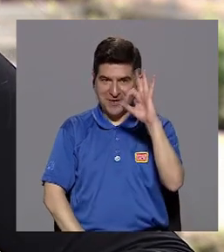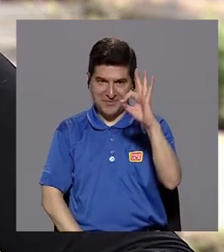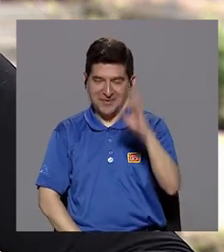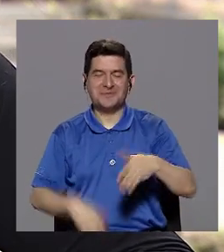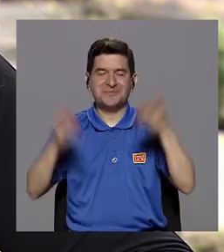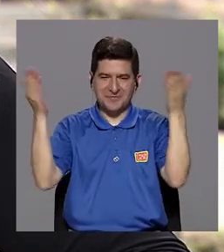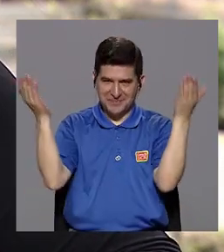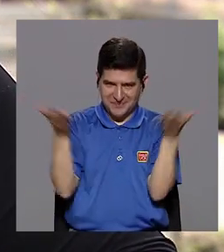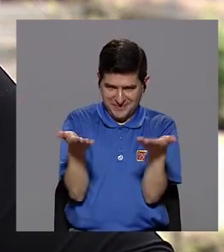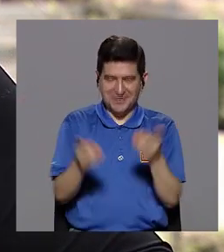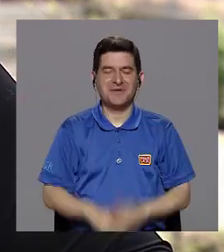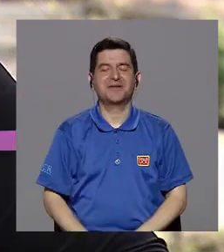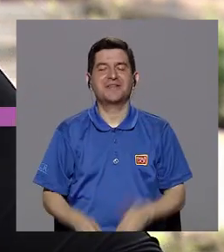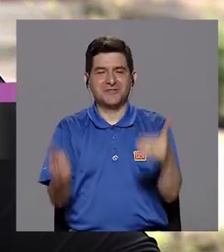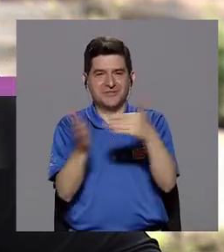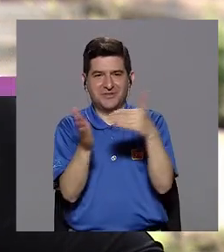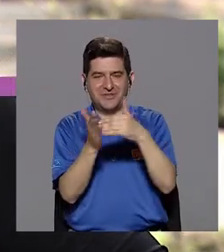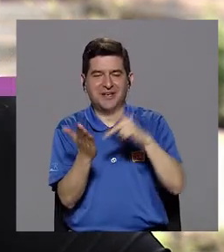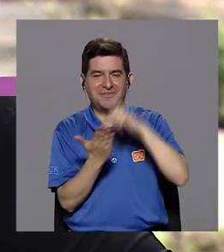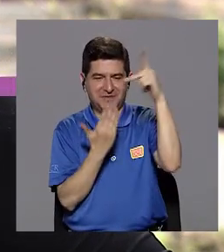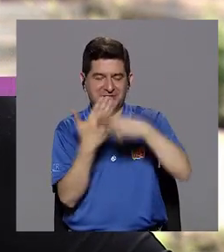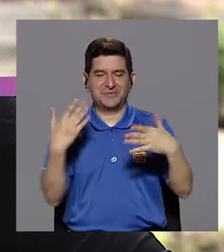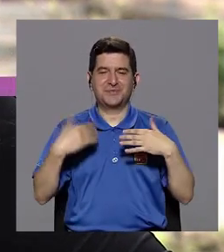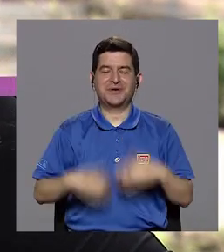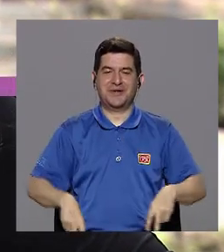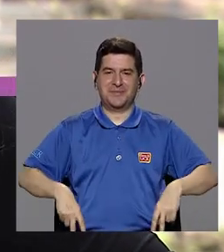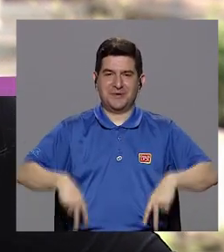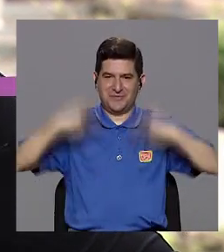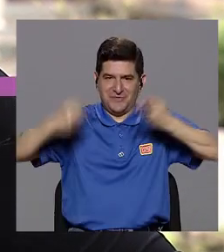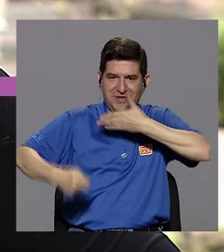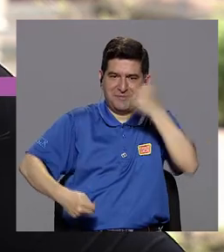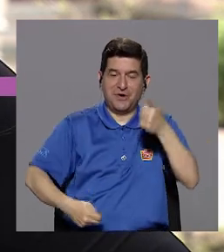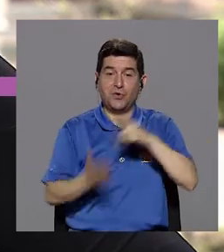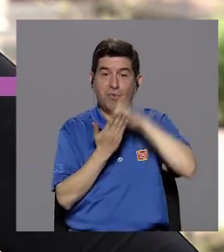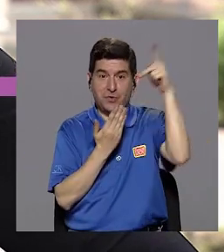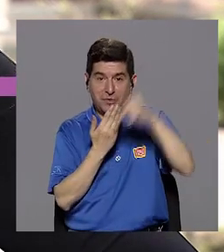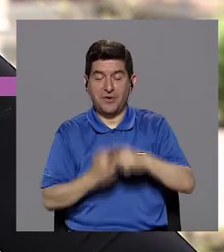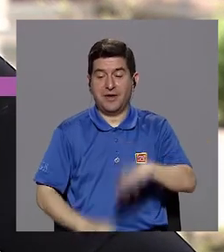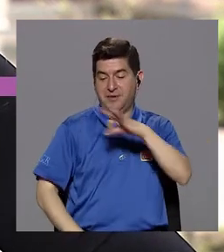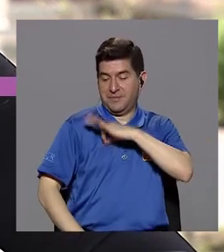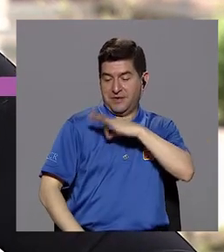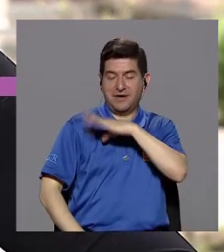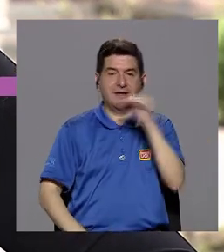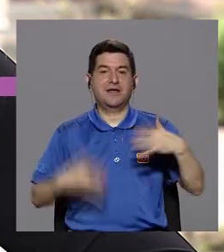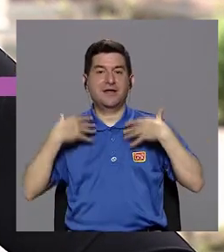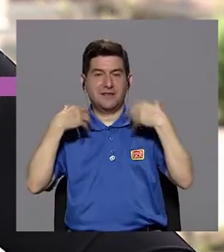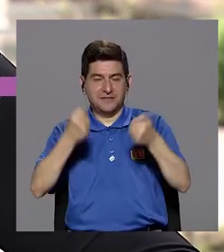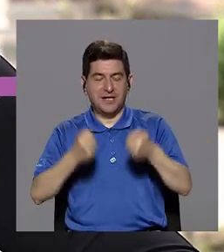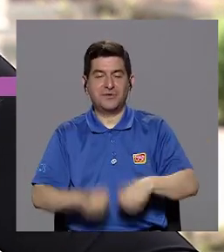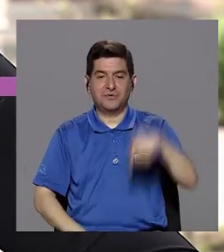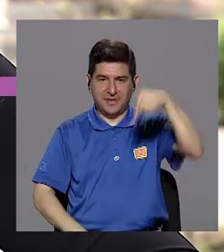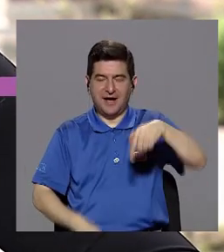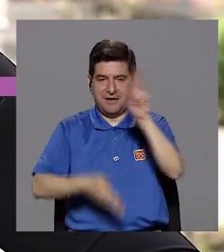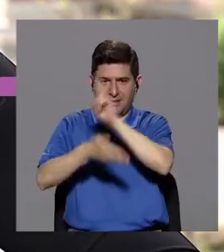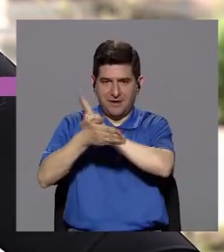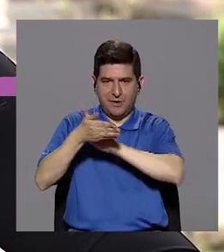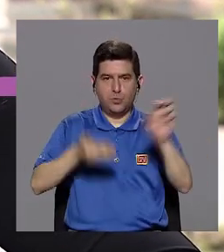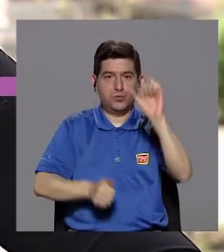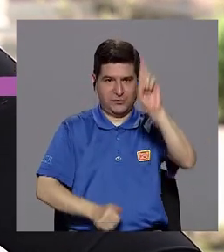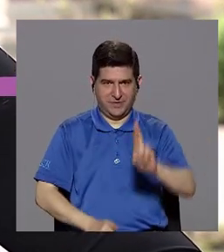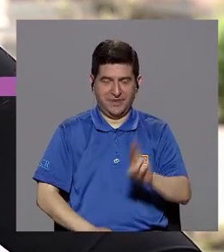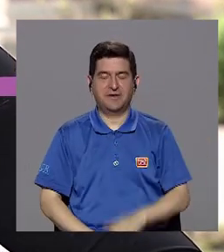Hola, ¿qué tal? Bienvenidos y bienvenidas una vez más a su programa Vivir Mejor, la revista de bienestar y salud de la Universidad de Costa